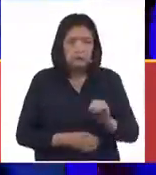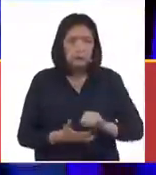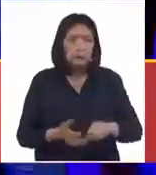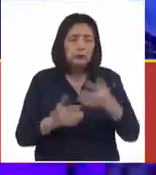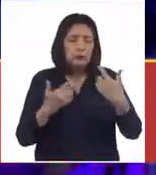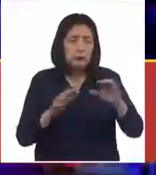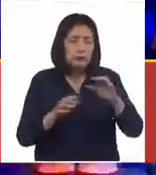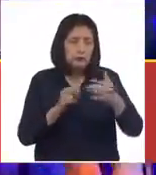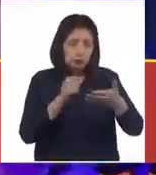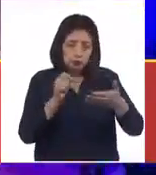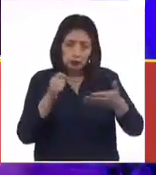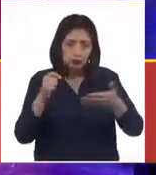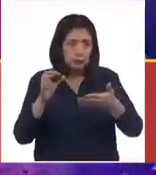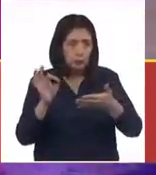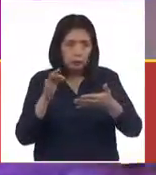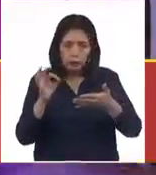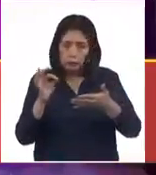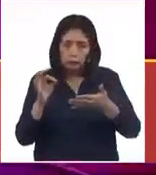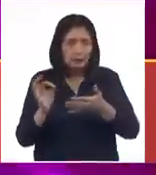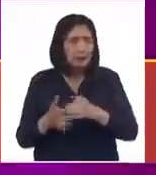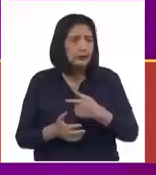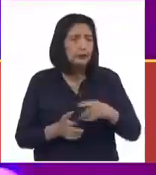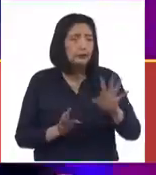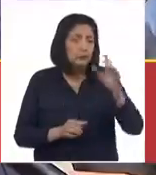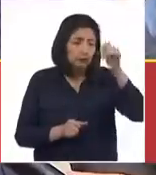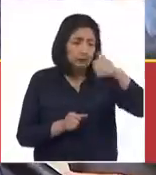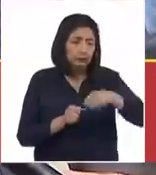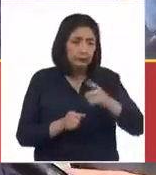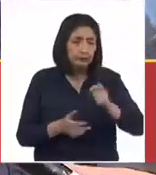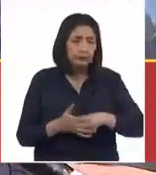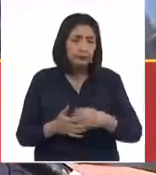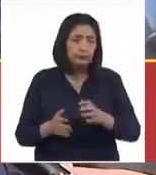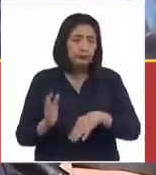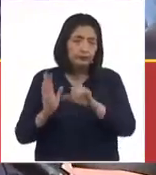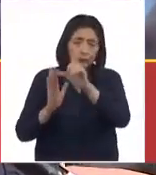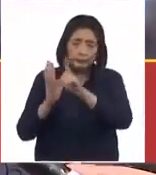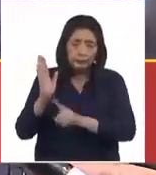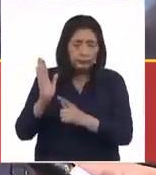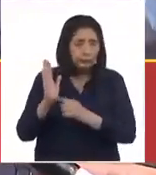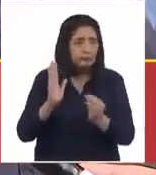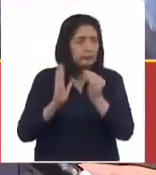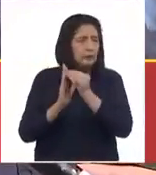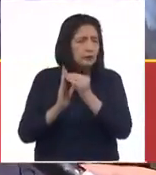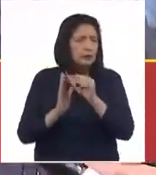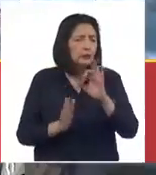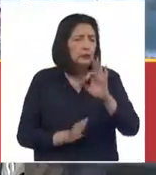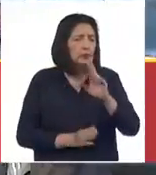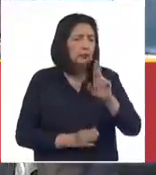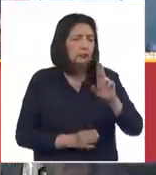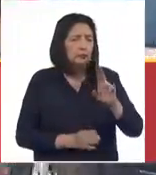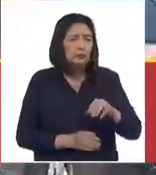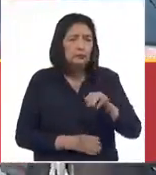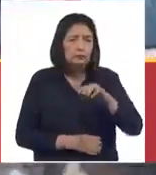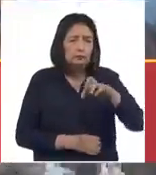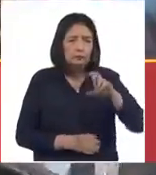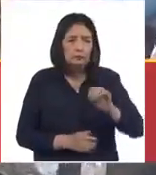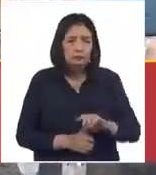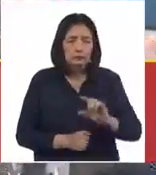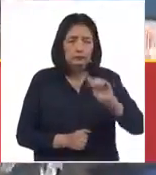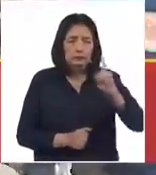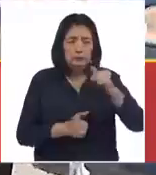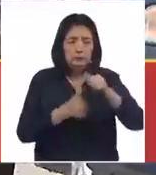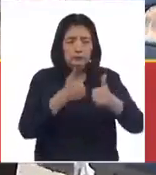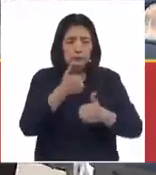contabilizadas como se recuerda en su fórmula presidencial lo acompañan flor pablo medina como primera